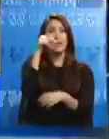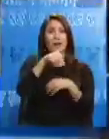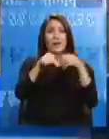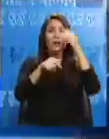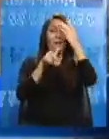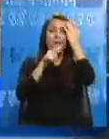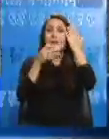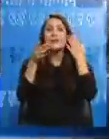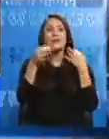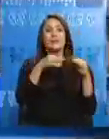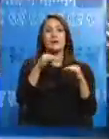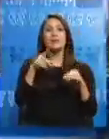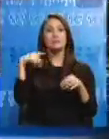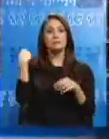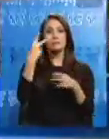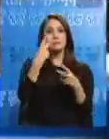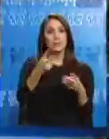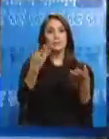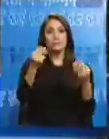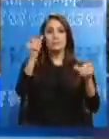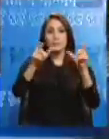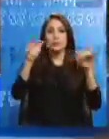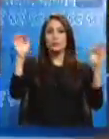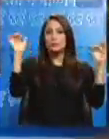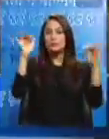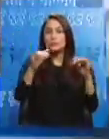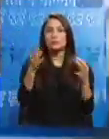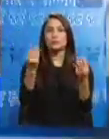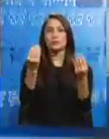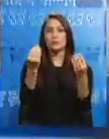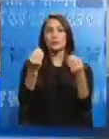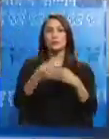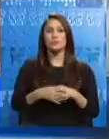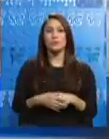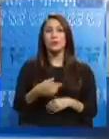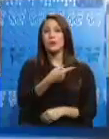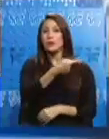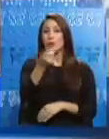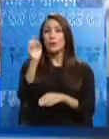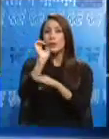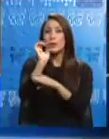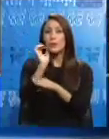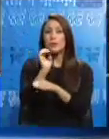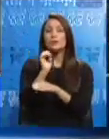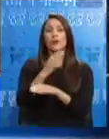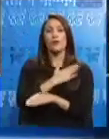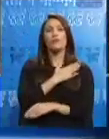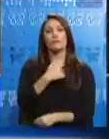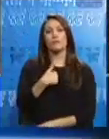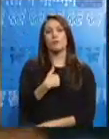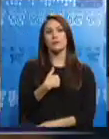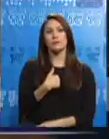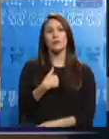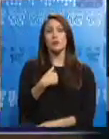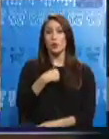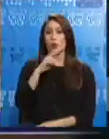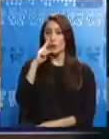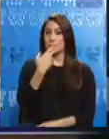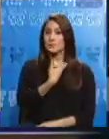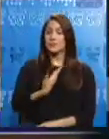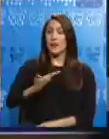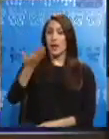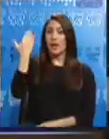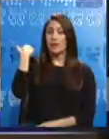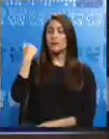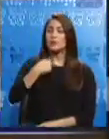destacó la gran aceptación popular a su propuesta. Los ecuatorianos tienen mucha razón para confiar en mí. Cuando fui su vicepresidente, actué